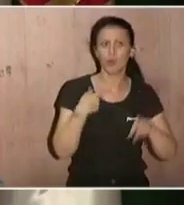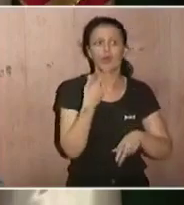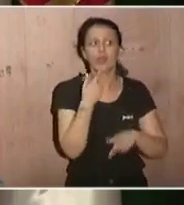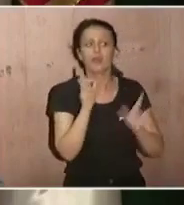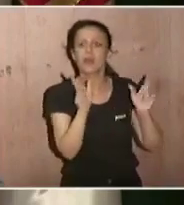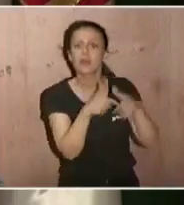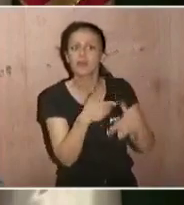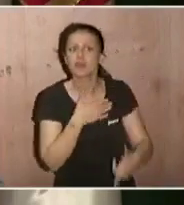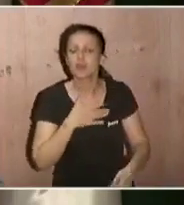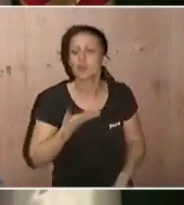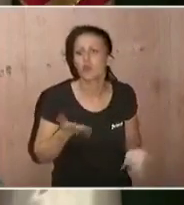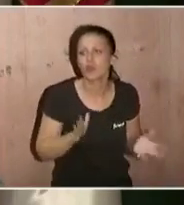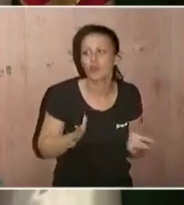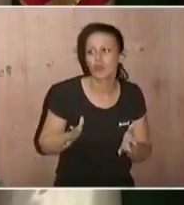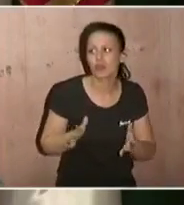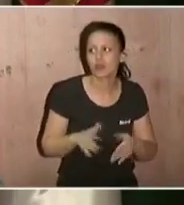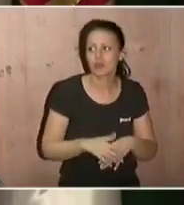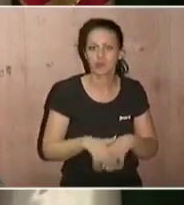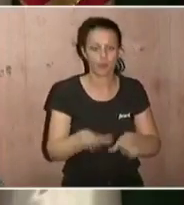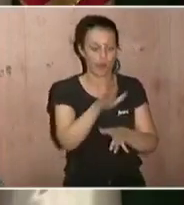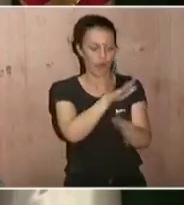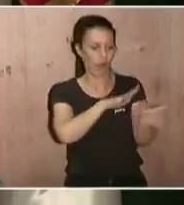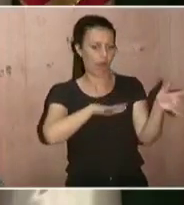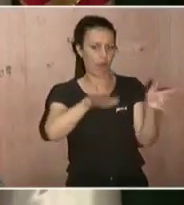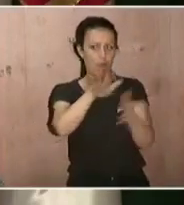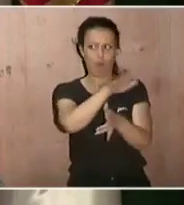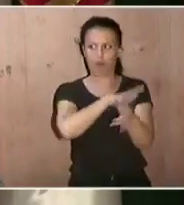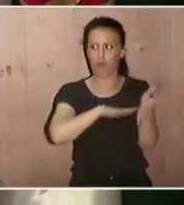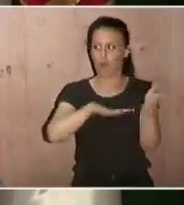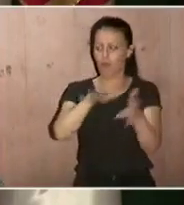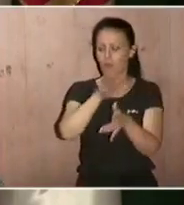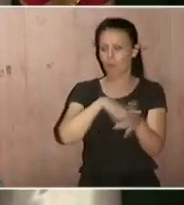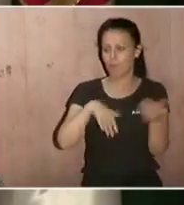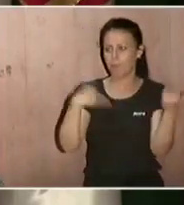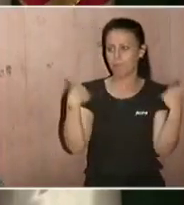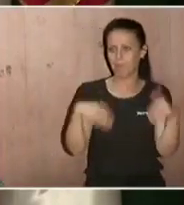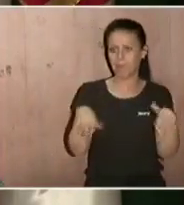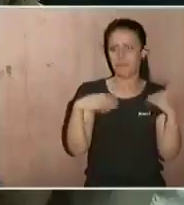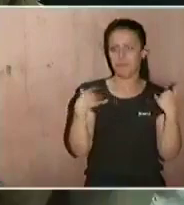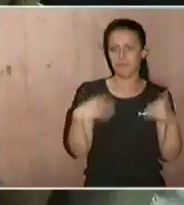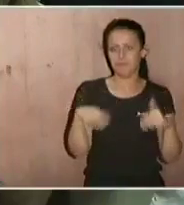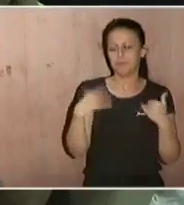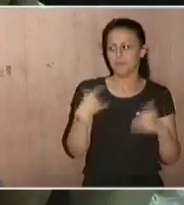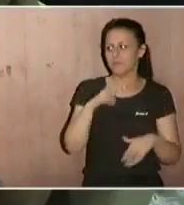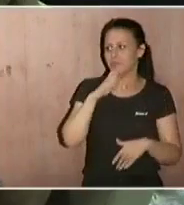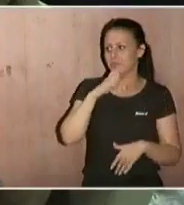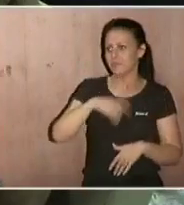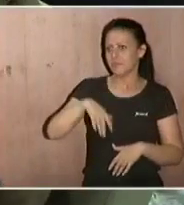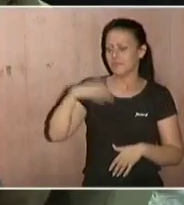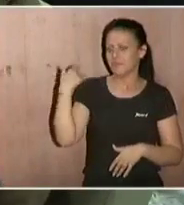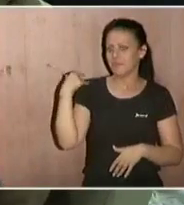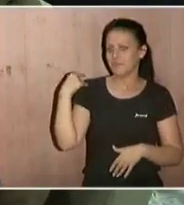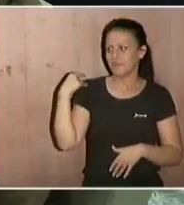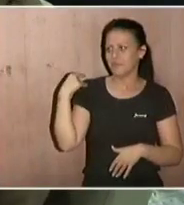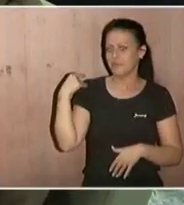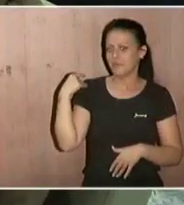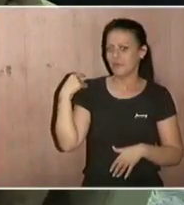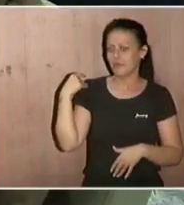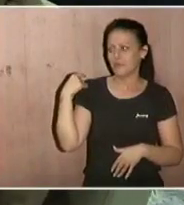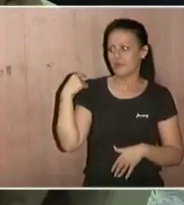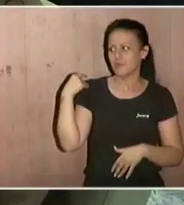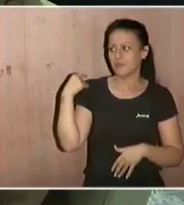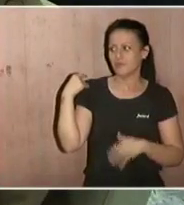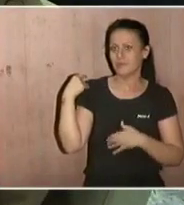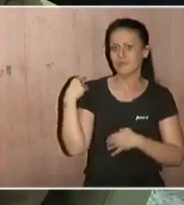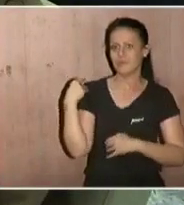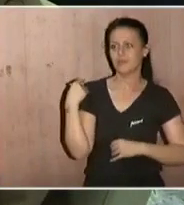despacho? ¿Qué revuelo se armó en el antiguo, lo que es ahora Parador Nacional, el